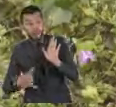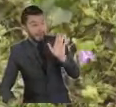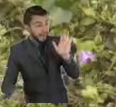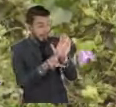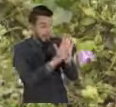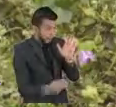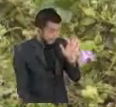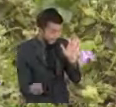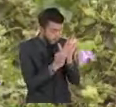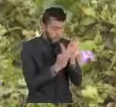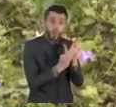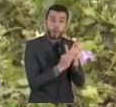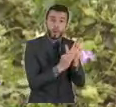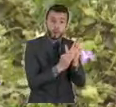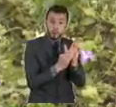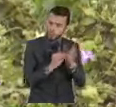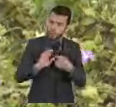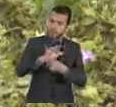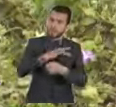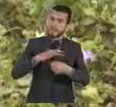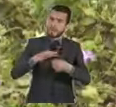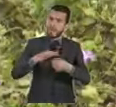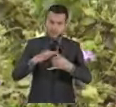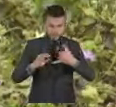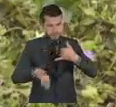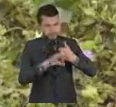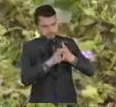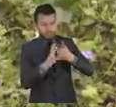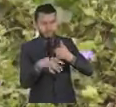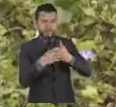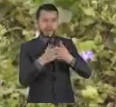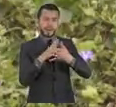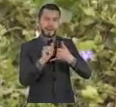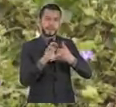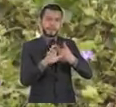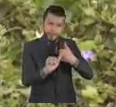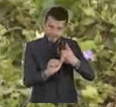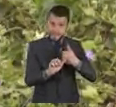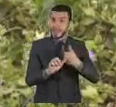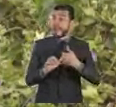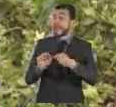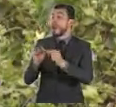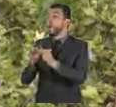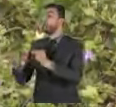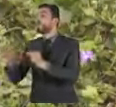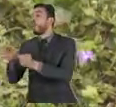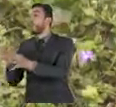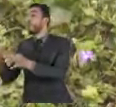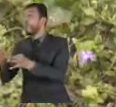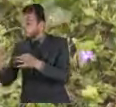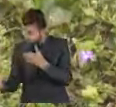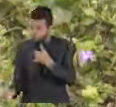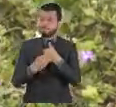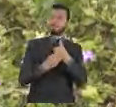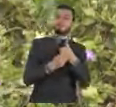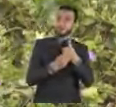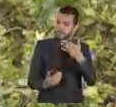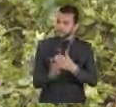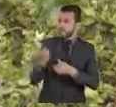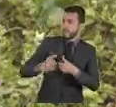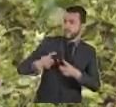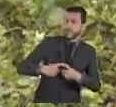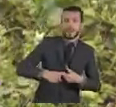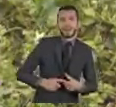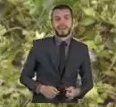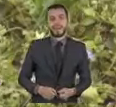municipios de Cundinamarca se pueden vincular a esa región metropolitana. Y ese es nuestro segundo gran anillo de